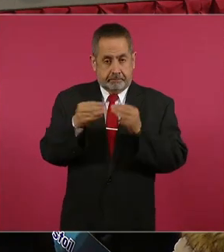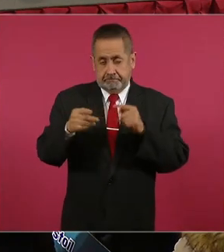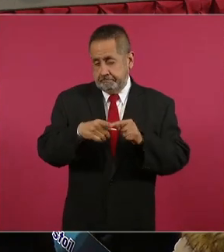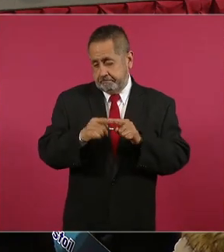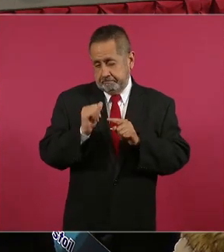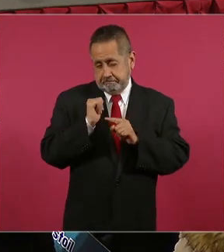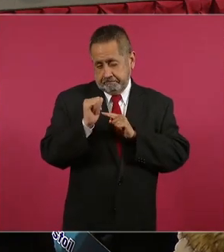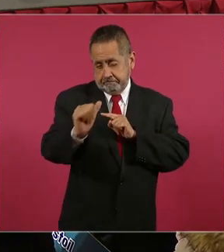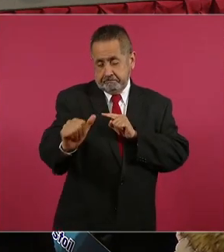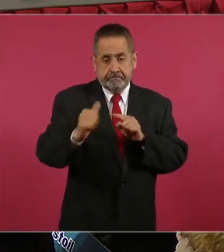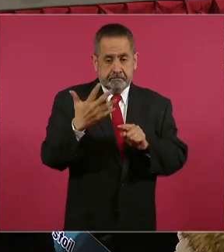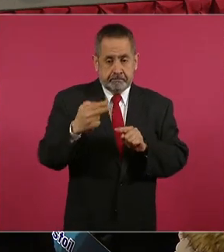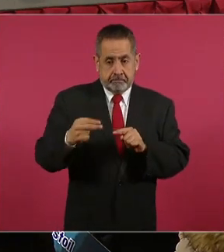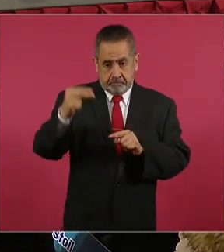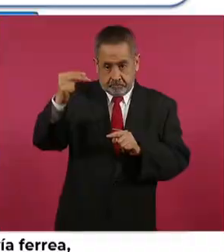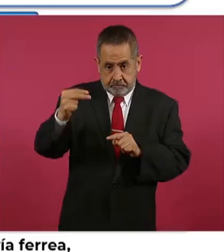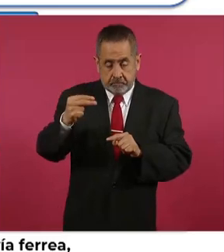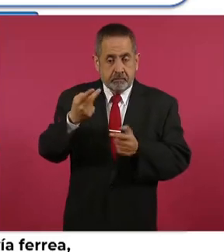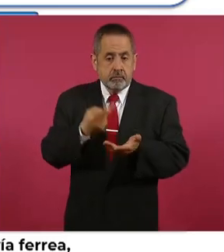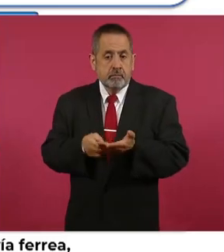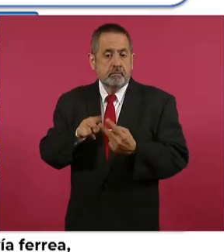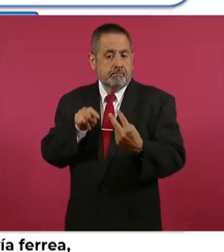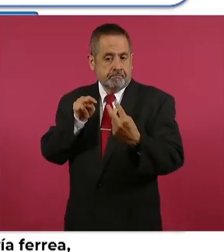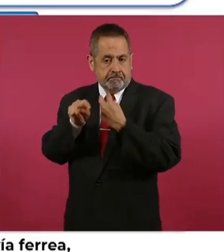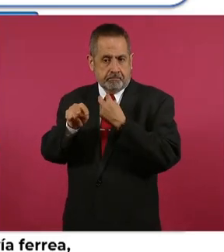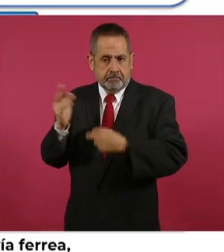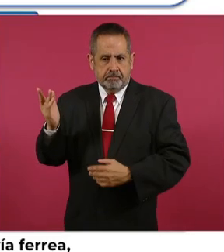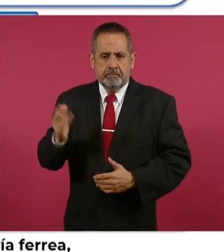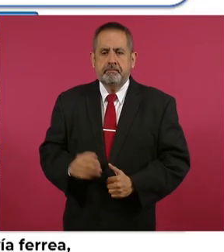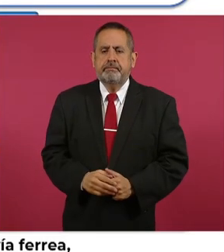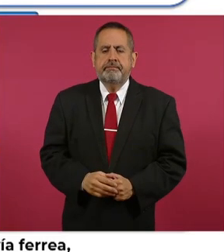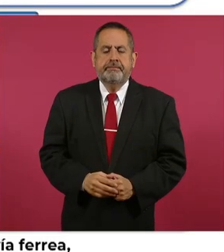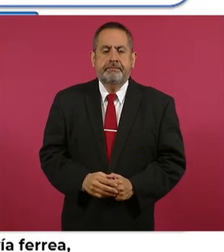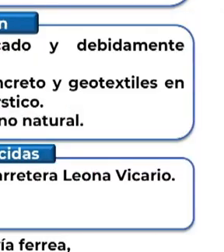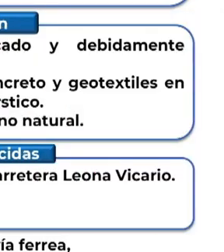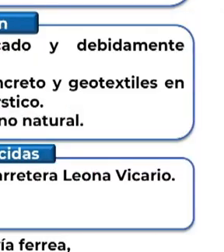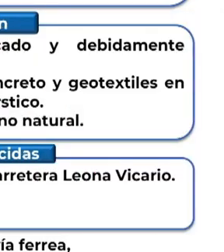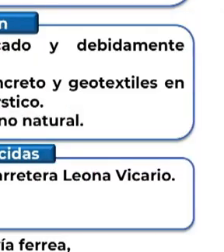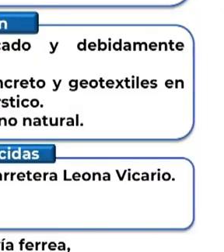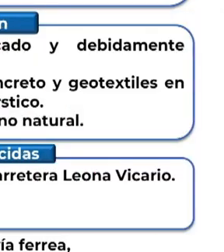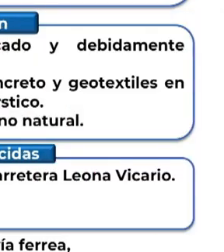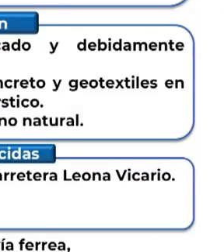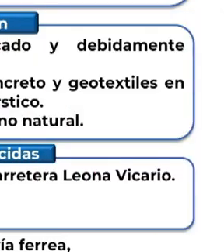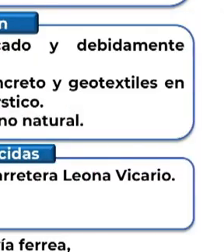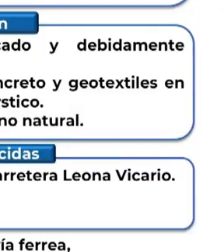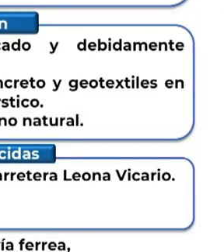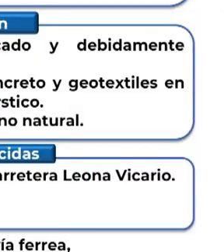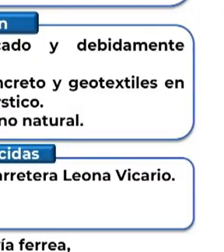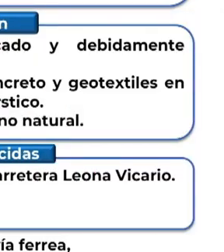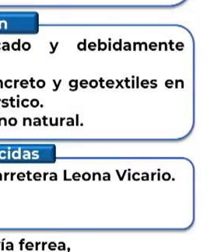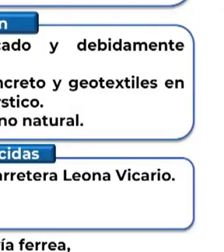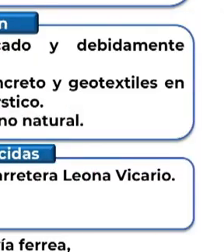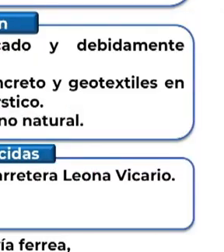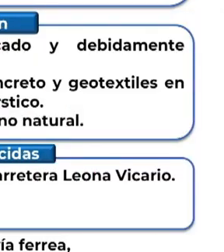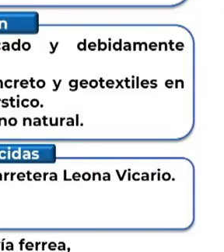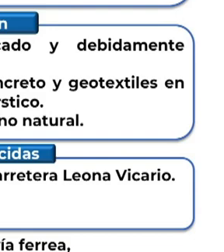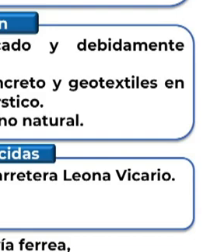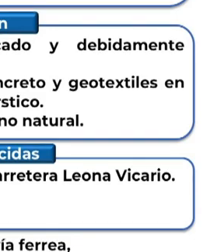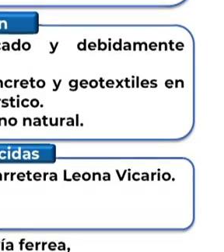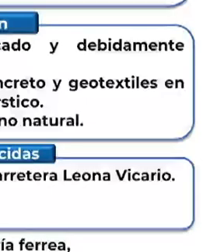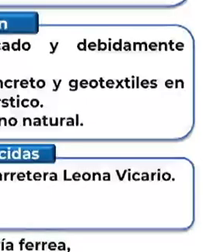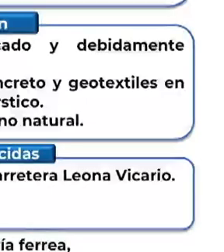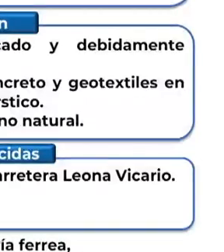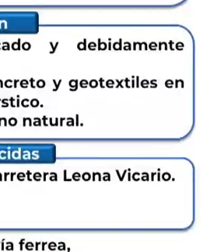trayectoria del tramo 5 Norte, se trata de una doble vía electrificada desplantada sobre 29.7 kilómetros de estructura de